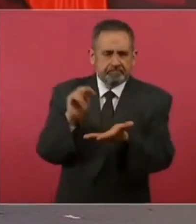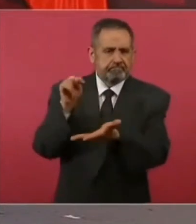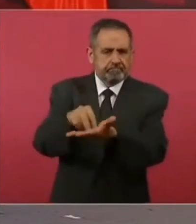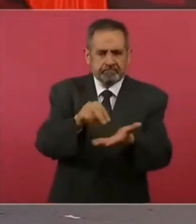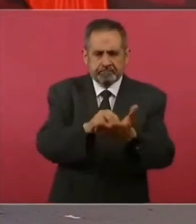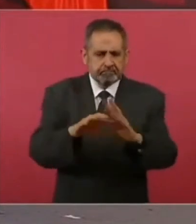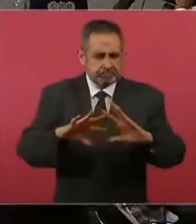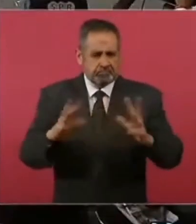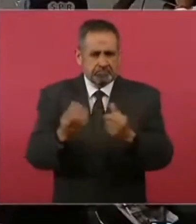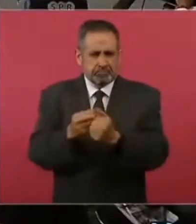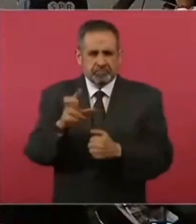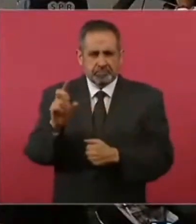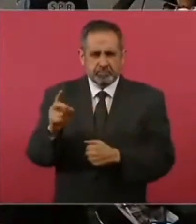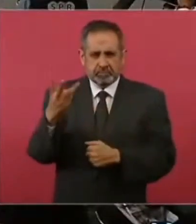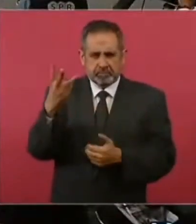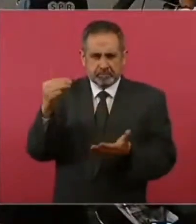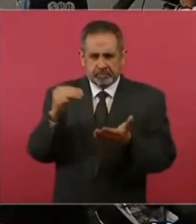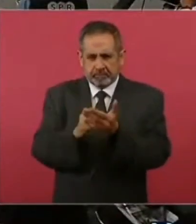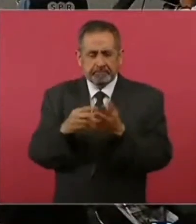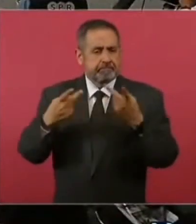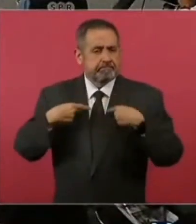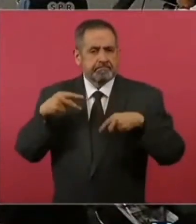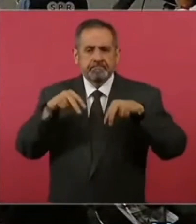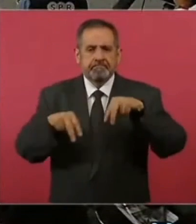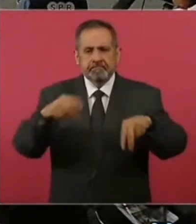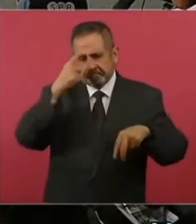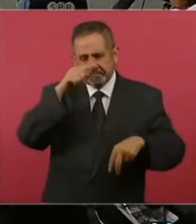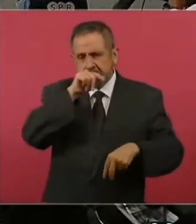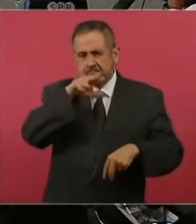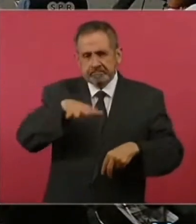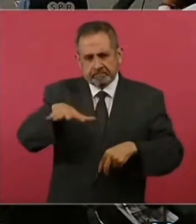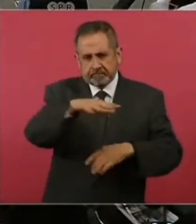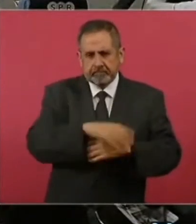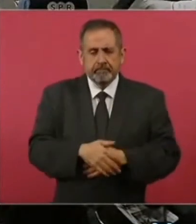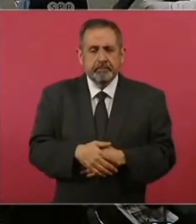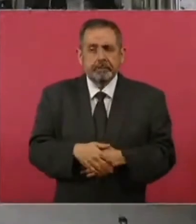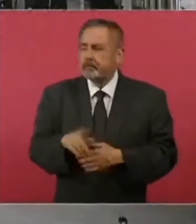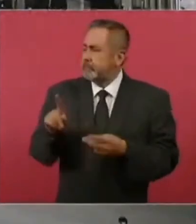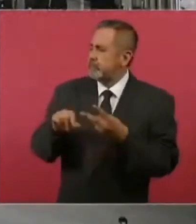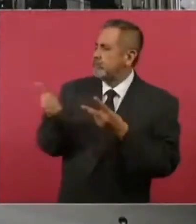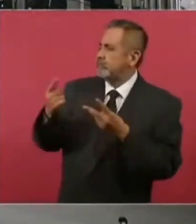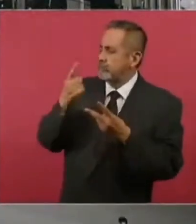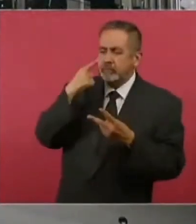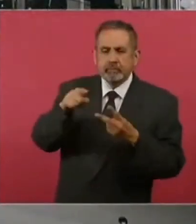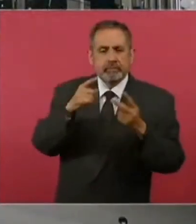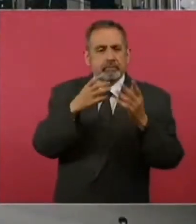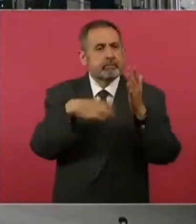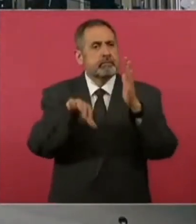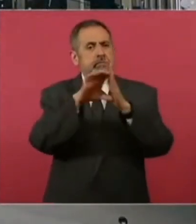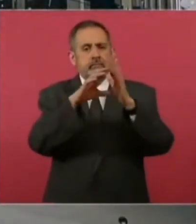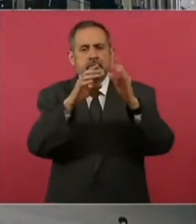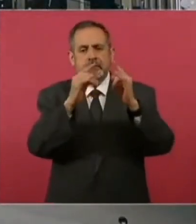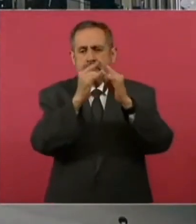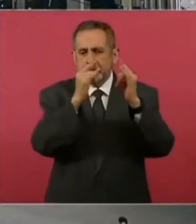total 33.000. elementos. A ver si no tienes lo de los cuarteles